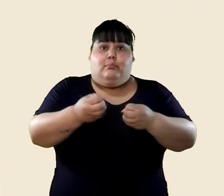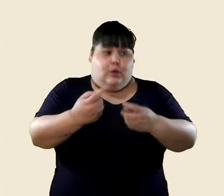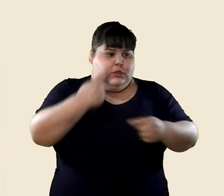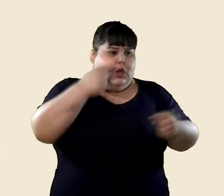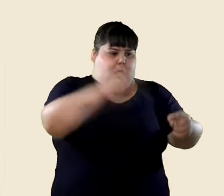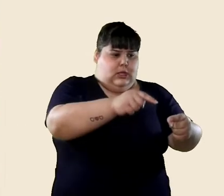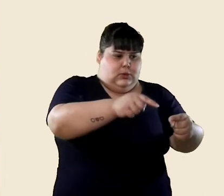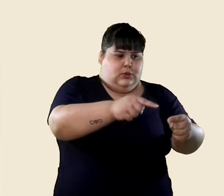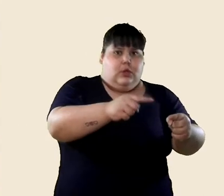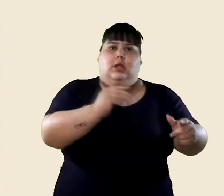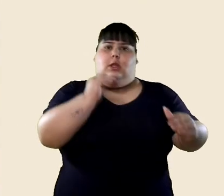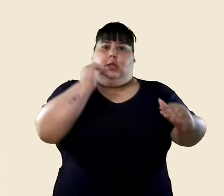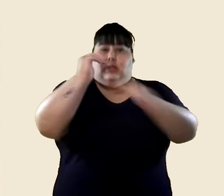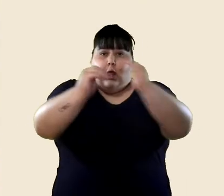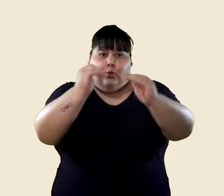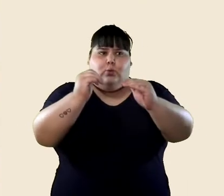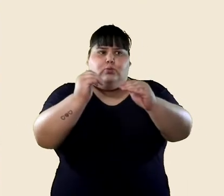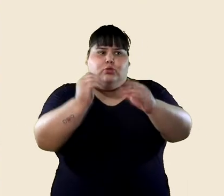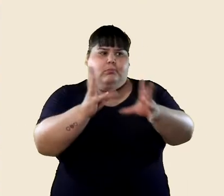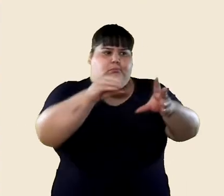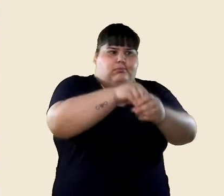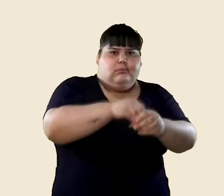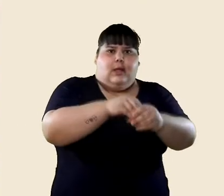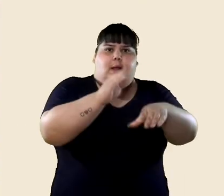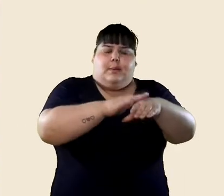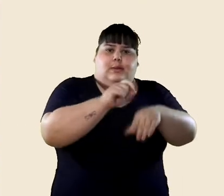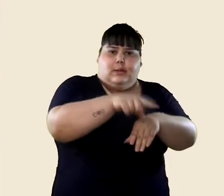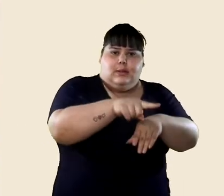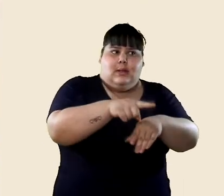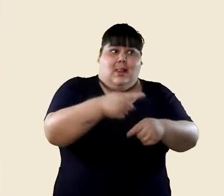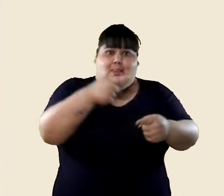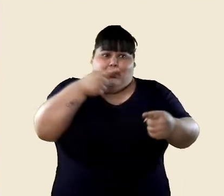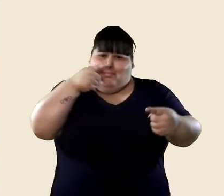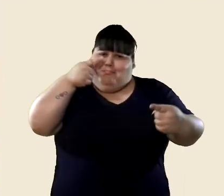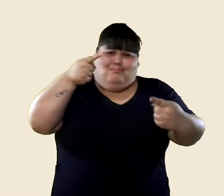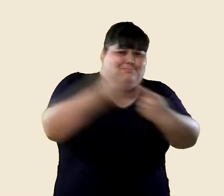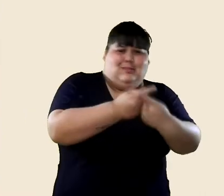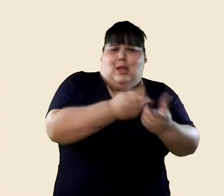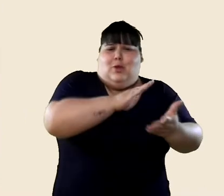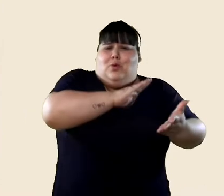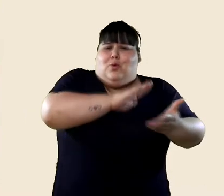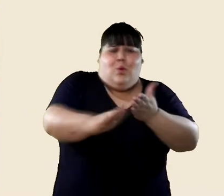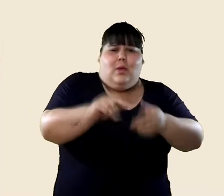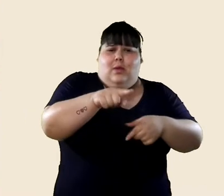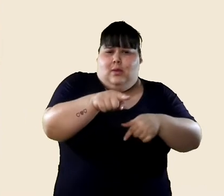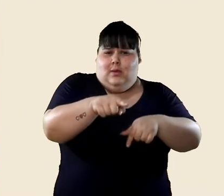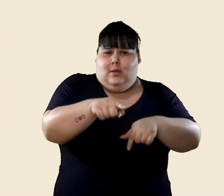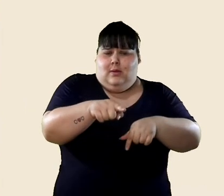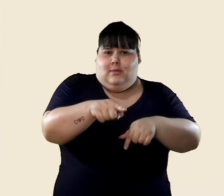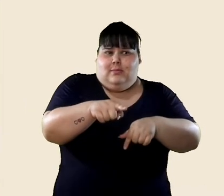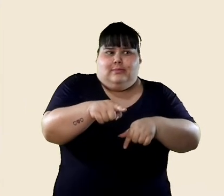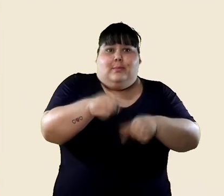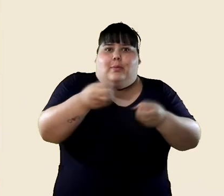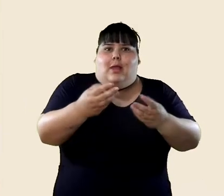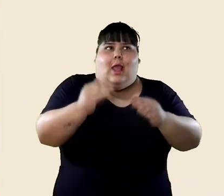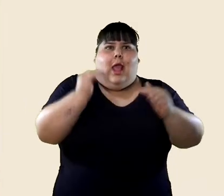para los adultos responsables en estas instituciones es un desafío muy importante, un desafío nuevo. Para los